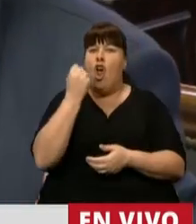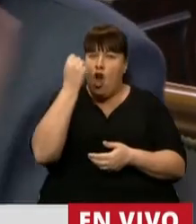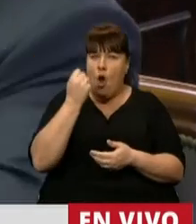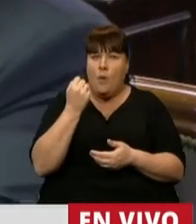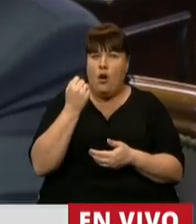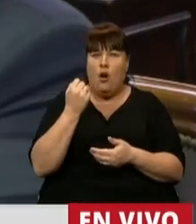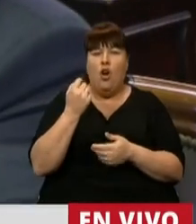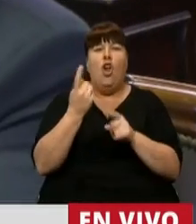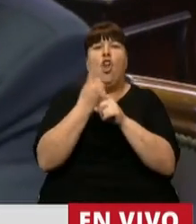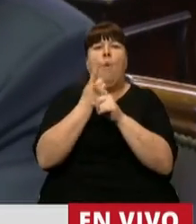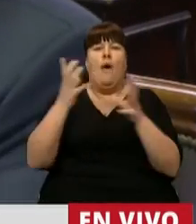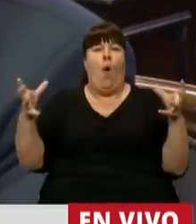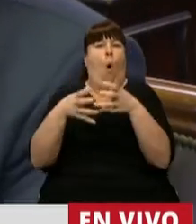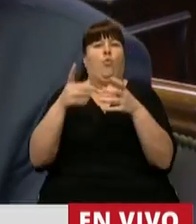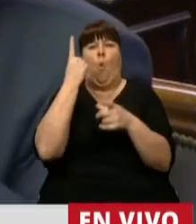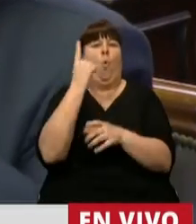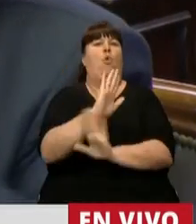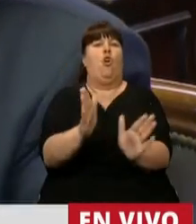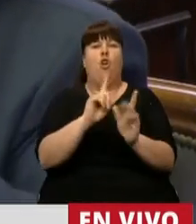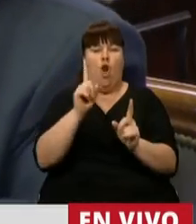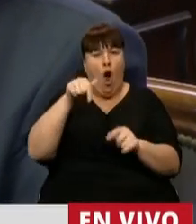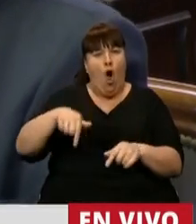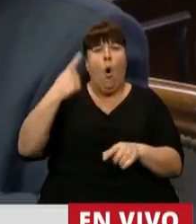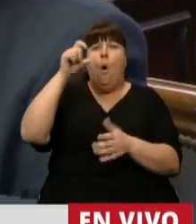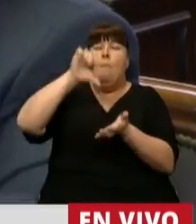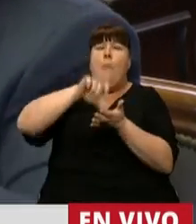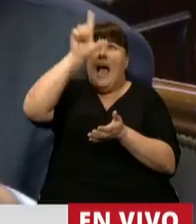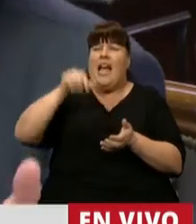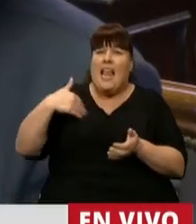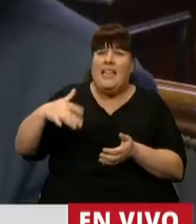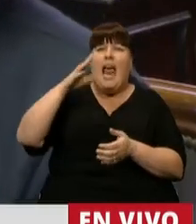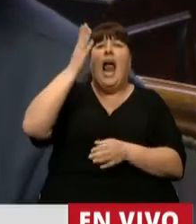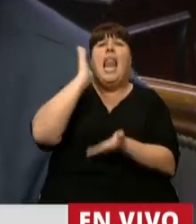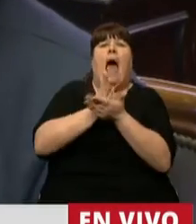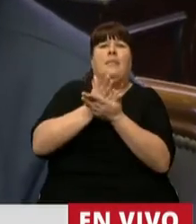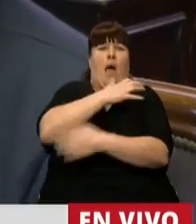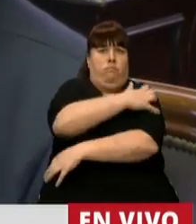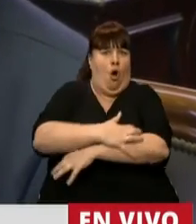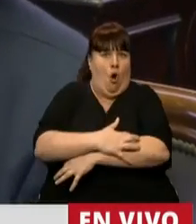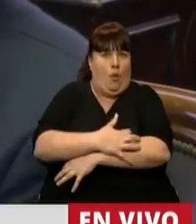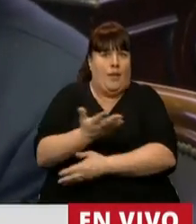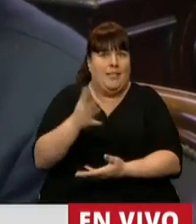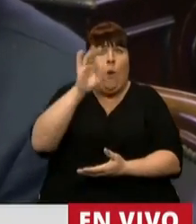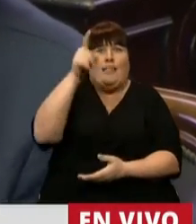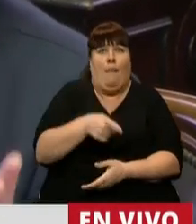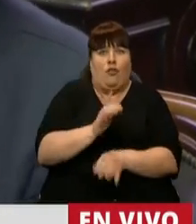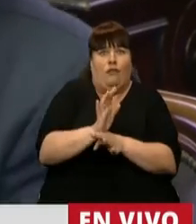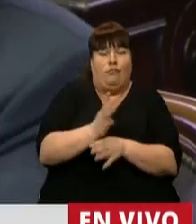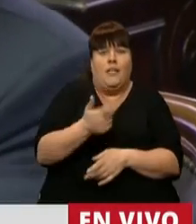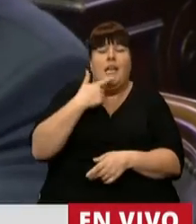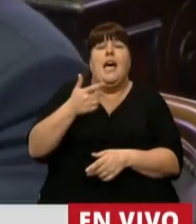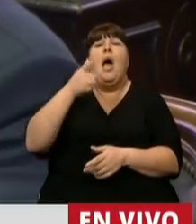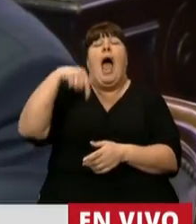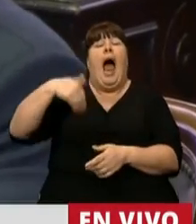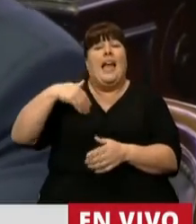económico no puede estar concentrado. Estamos en un país en donde hay un 50% de pobreza. Estamos en un país donde